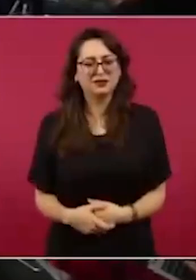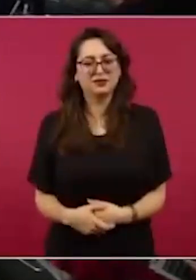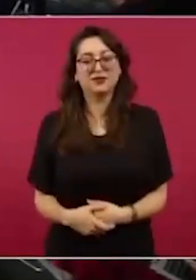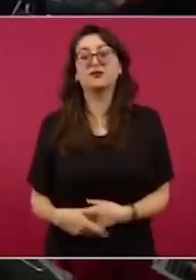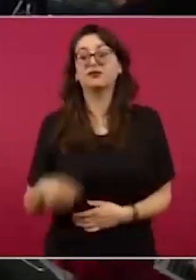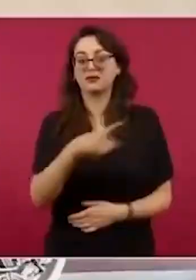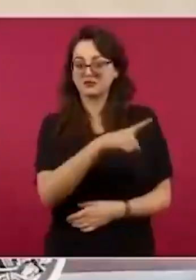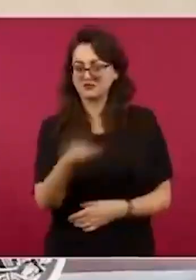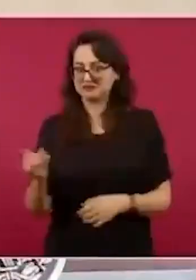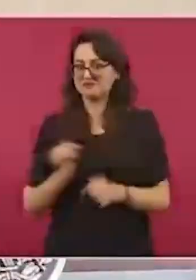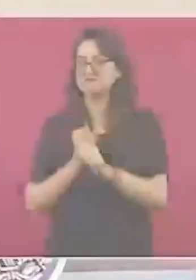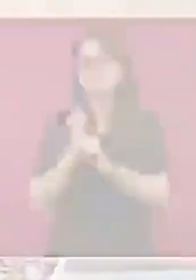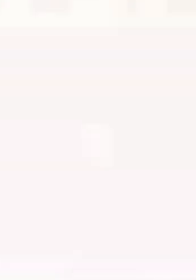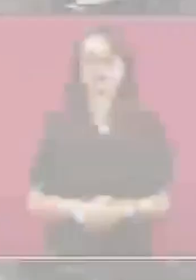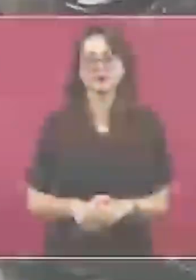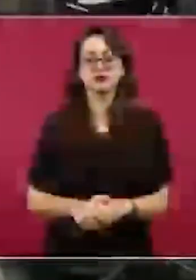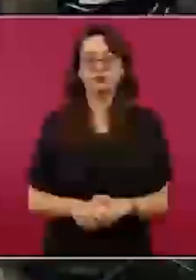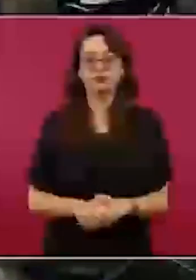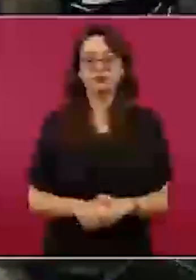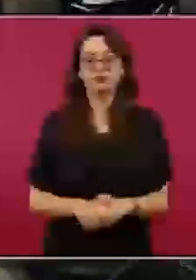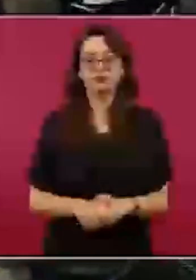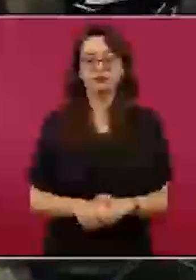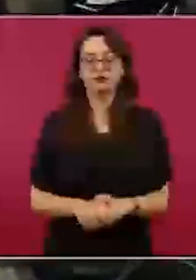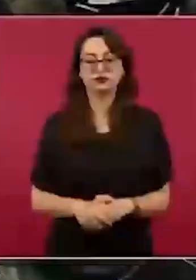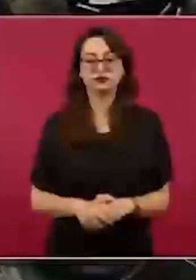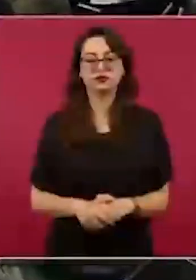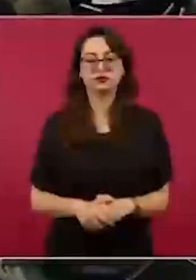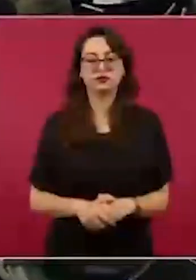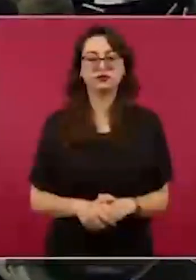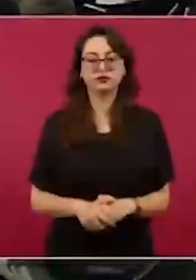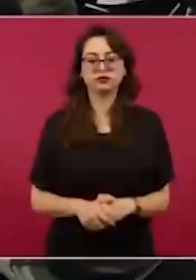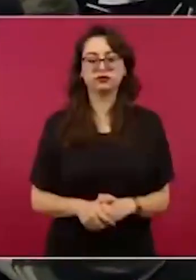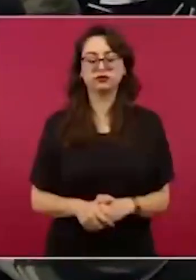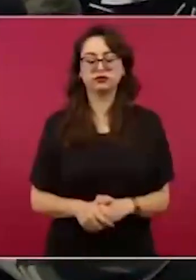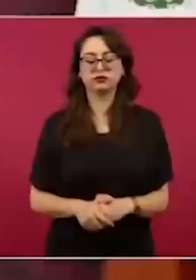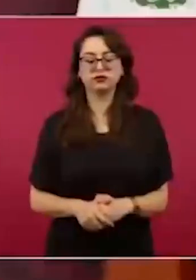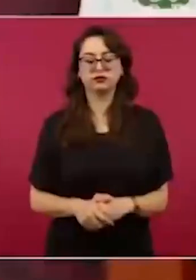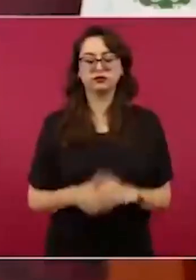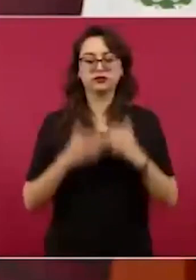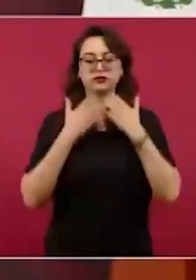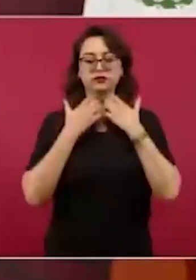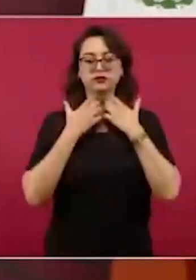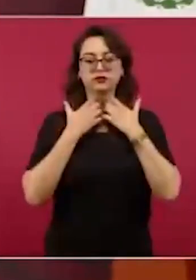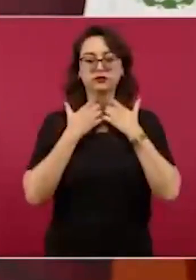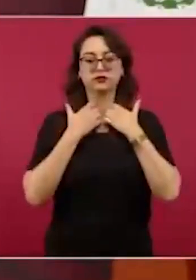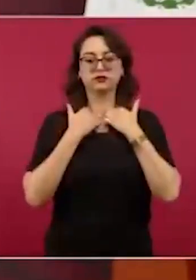Mirones profesionales. Sí. Hay